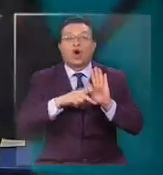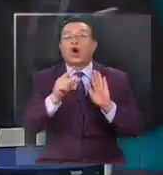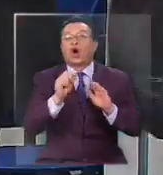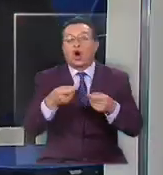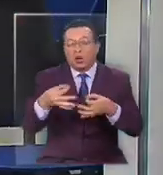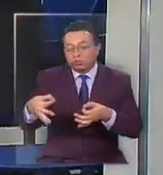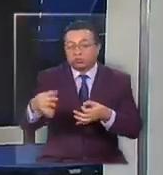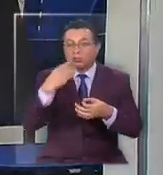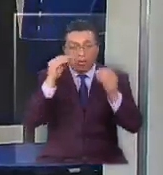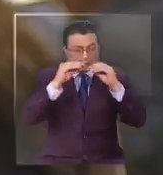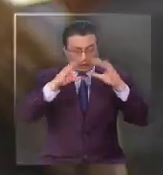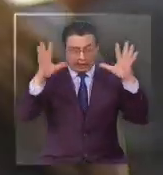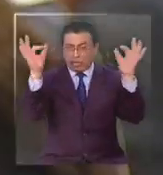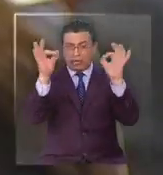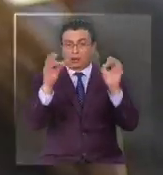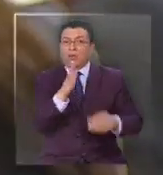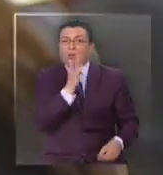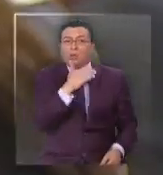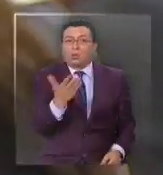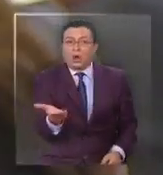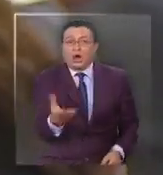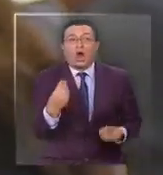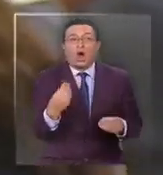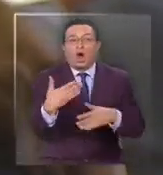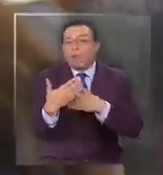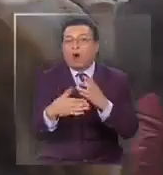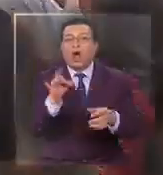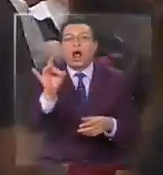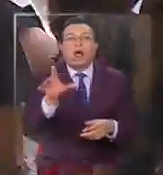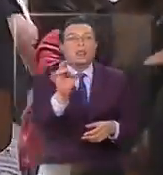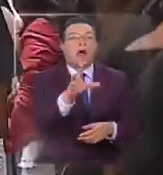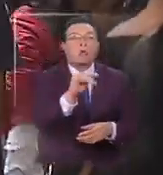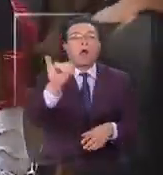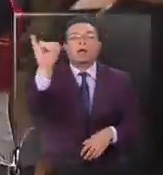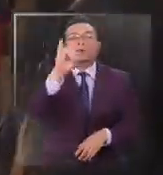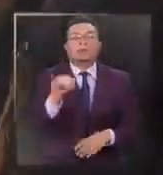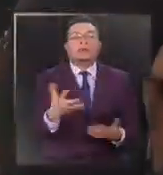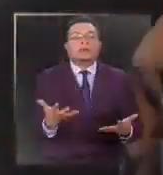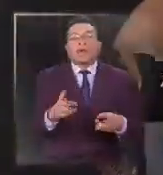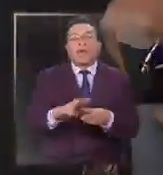mayor claridad respecto a cómo procederá cada una de las ISAPRES.